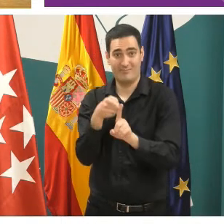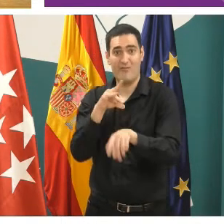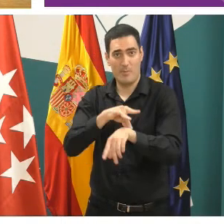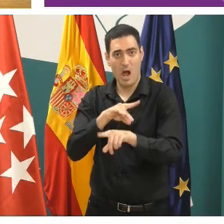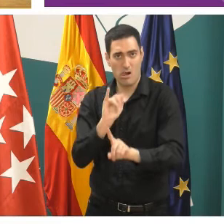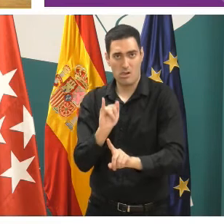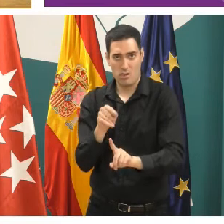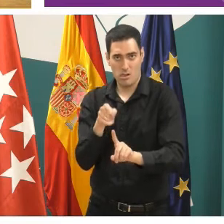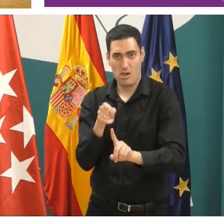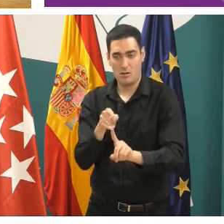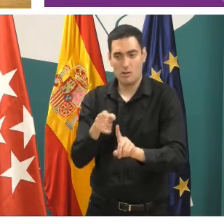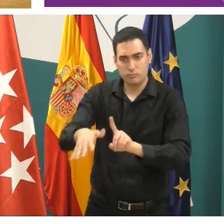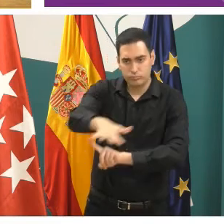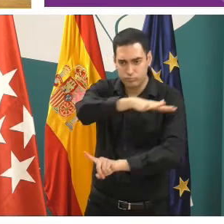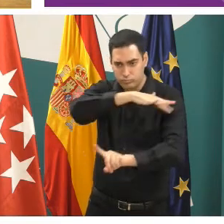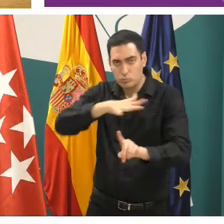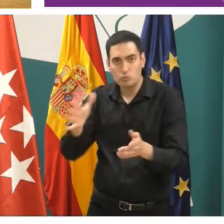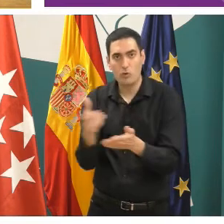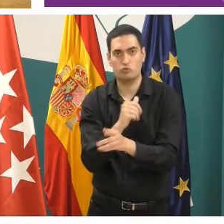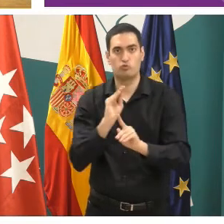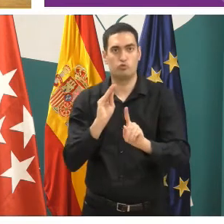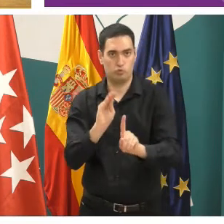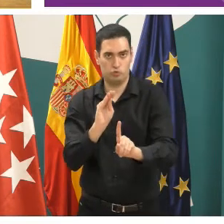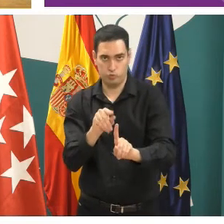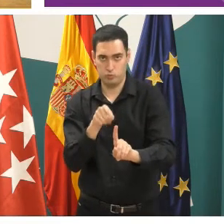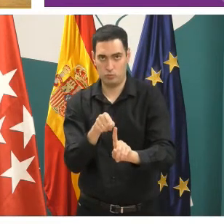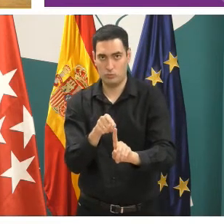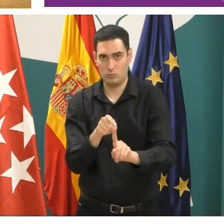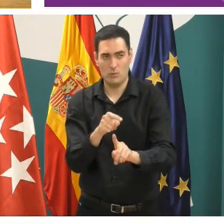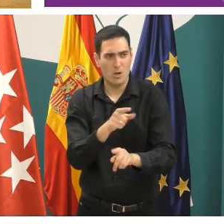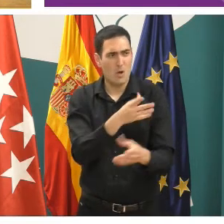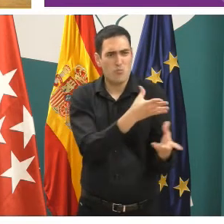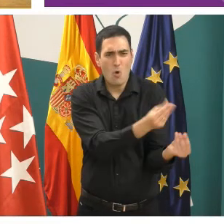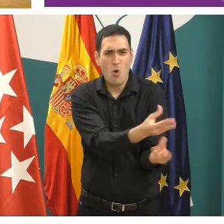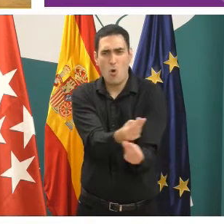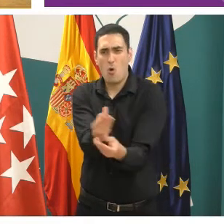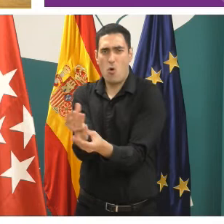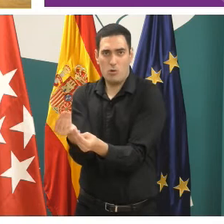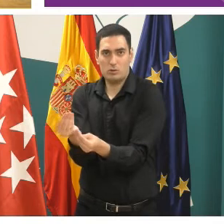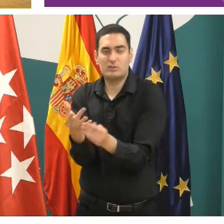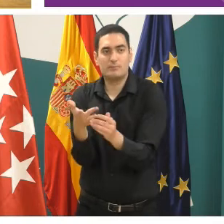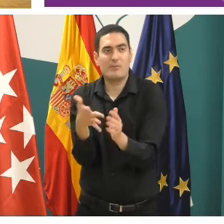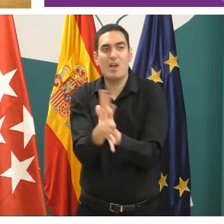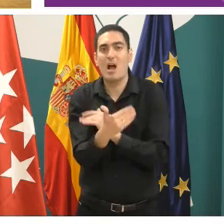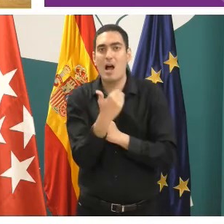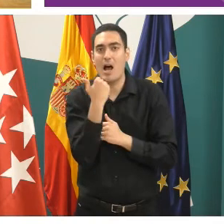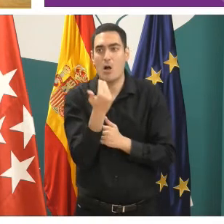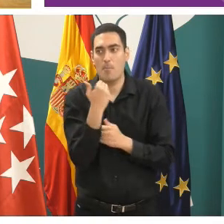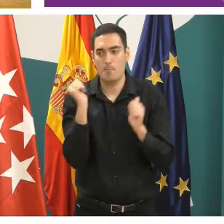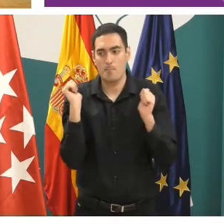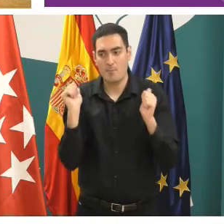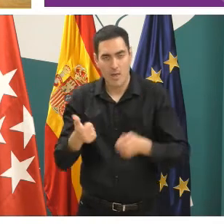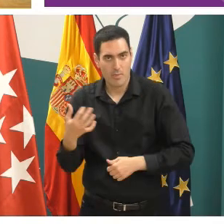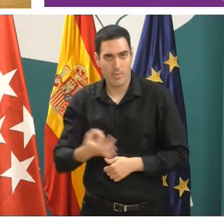enfermedad, más todo su entorno, ¿no? O sea, que al final somos muchos. Yo creo que esto es algo con el que debemos comenzar,